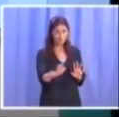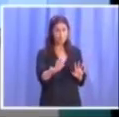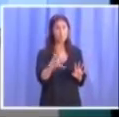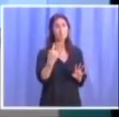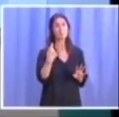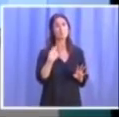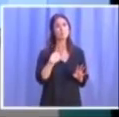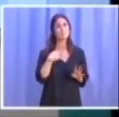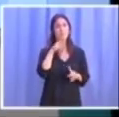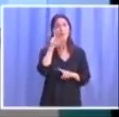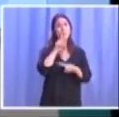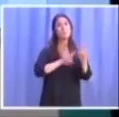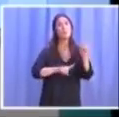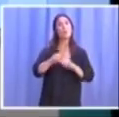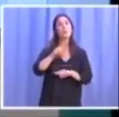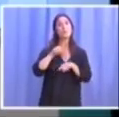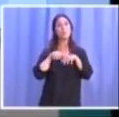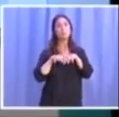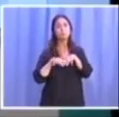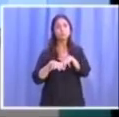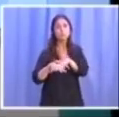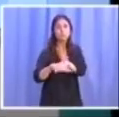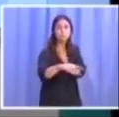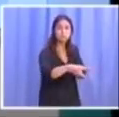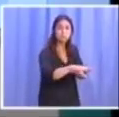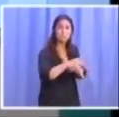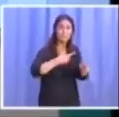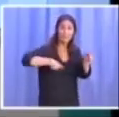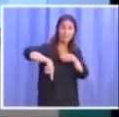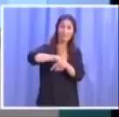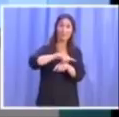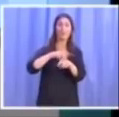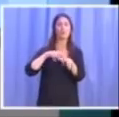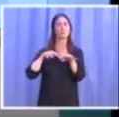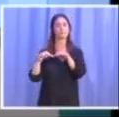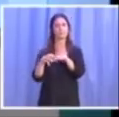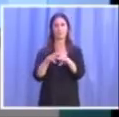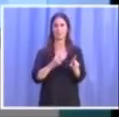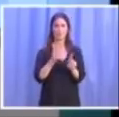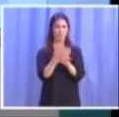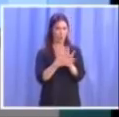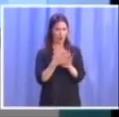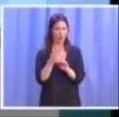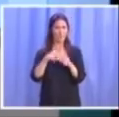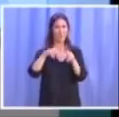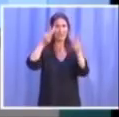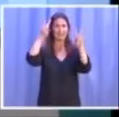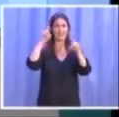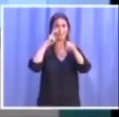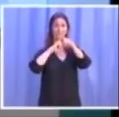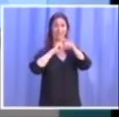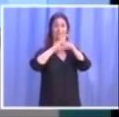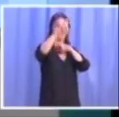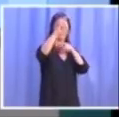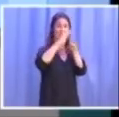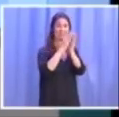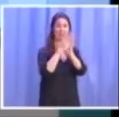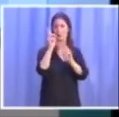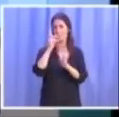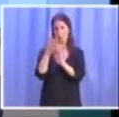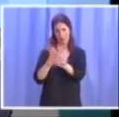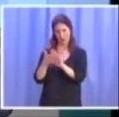quitar todo el problema de atascos en la circunvalación con el cierre de anillo. No hablan de eso. El teleférico a Sierra Nevada, no hablan de